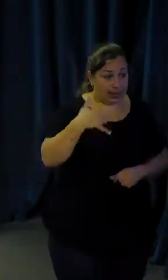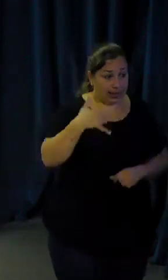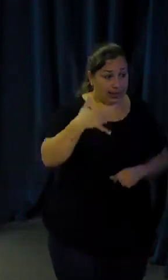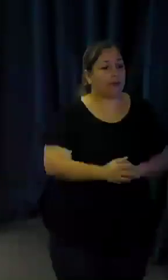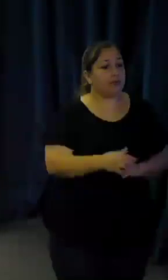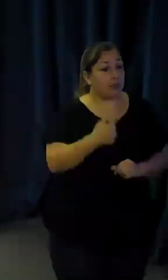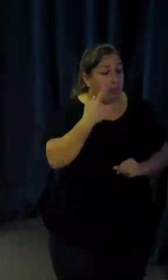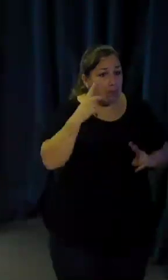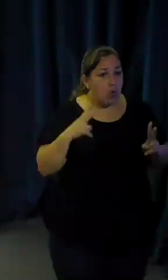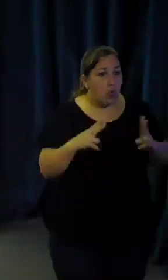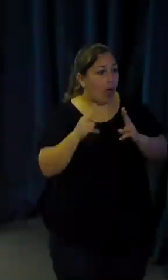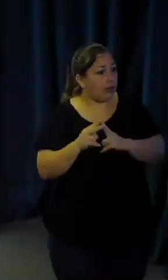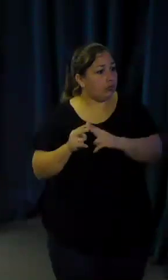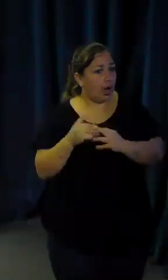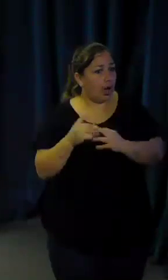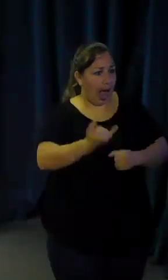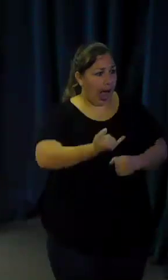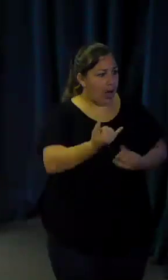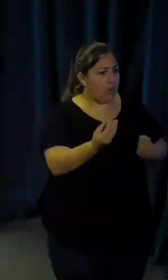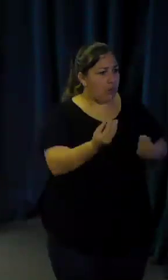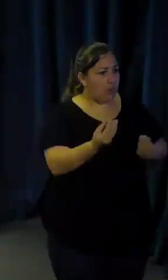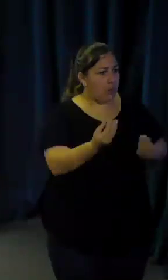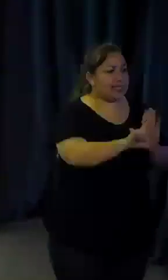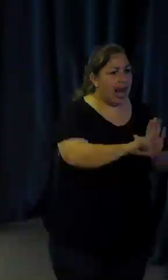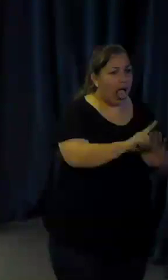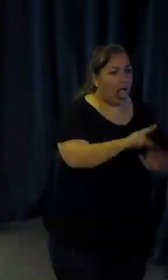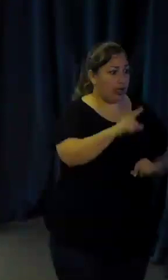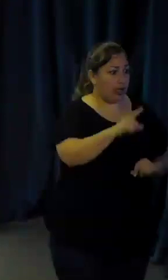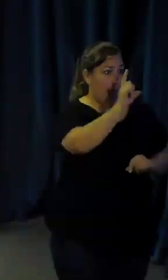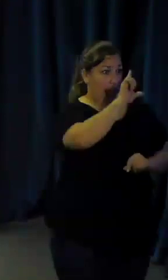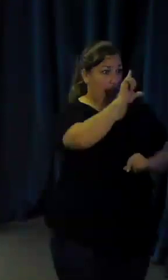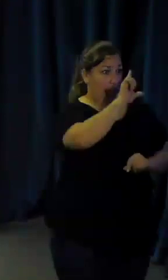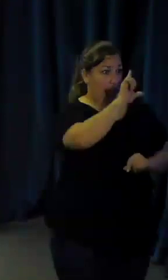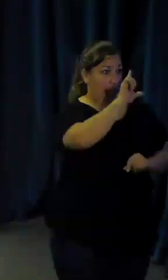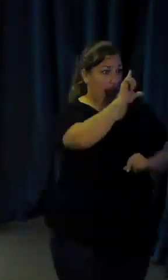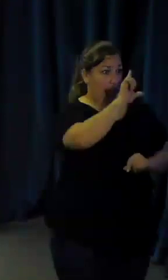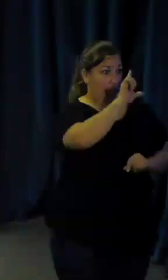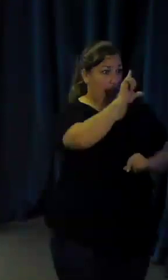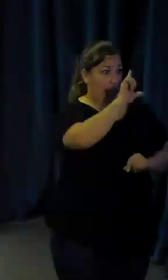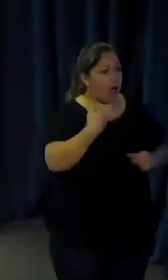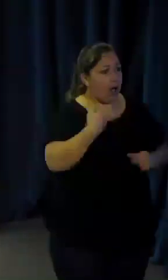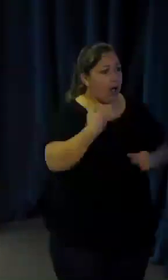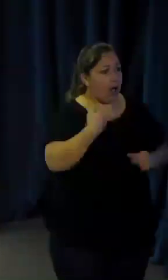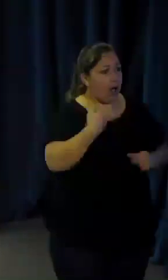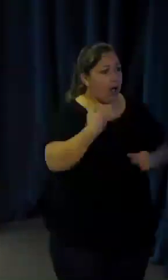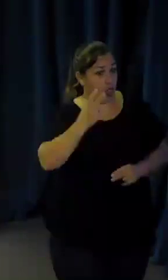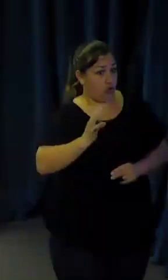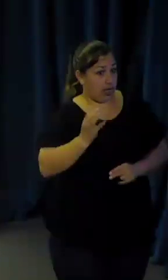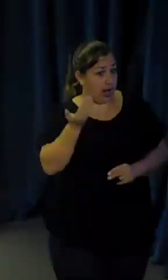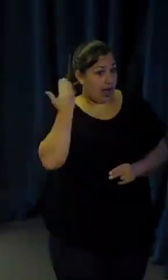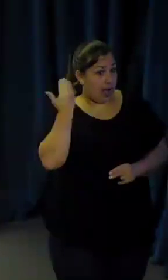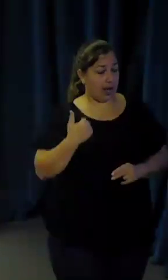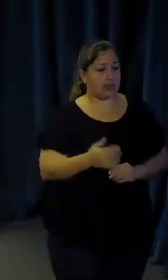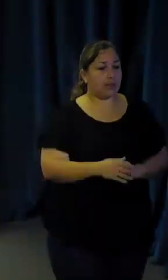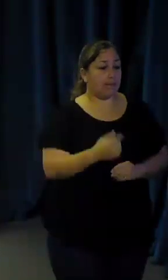me encuentro con muchos legisladores de Latinoamérica, que ya me había encontrado con algunos hace 2 años atrás,